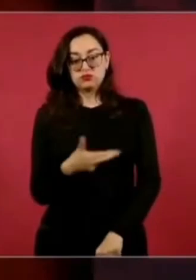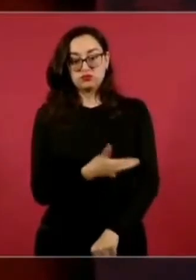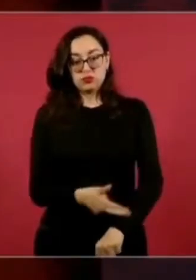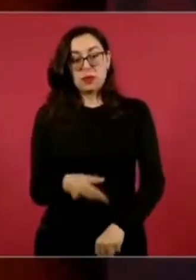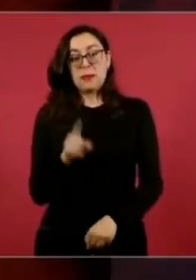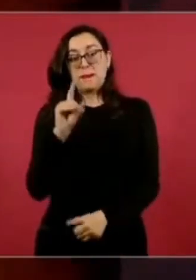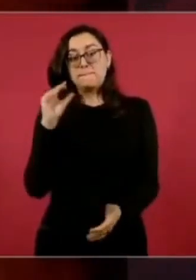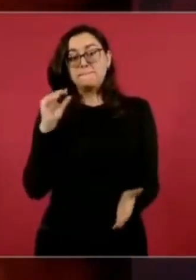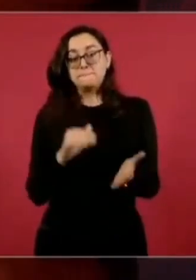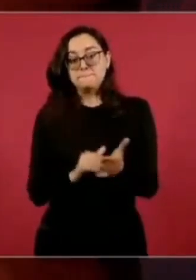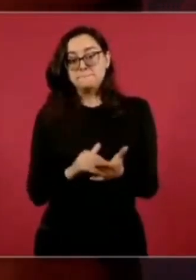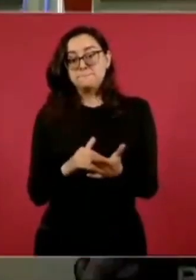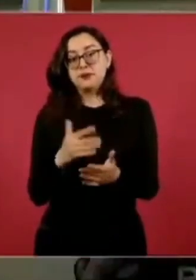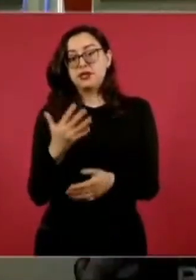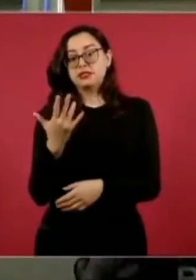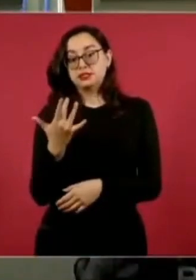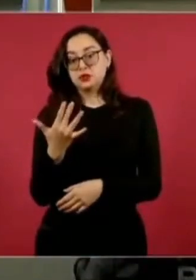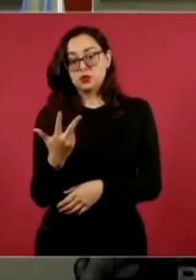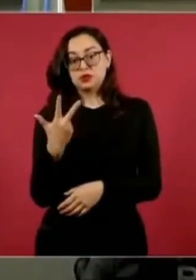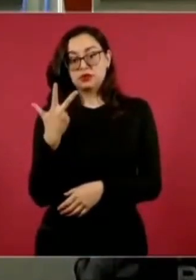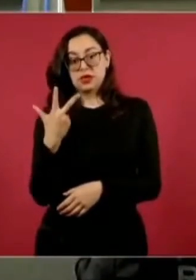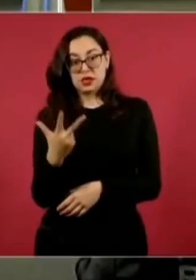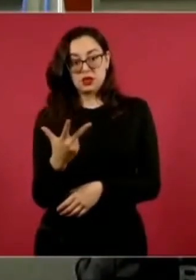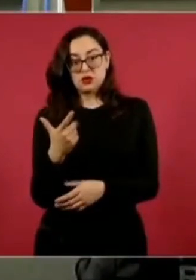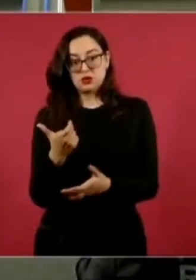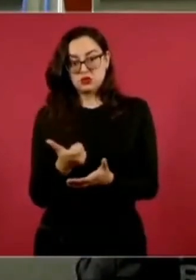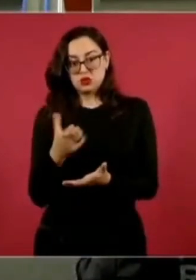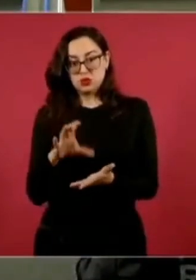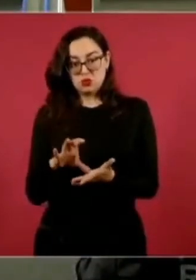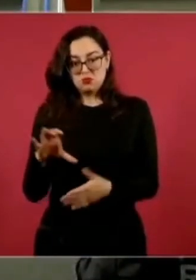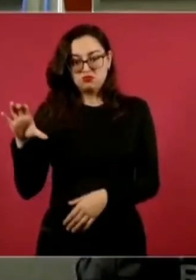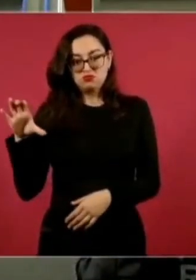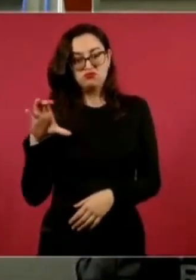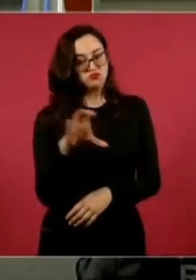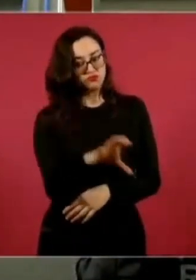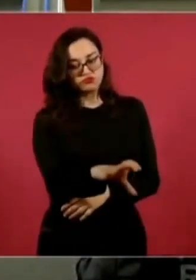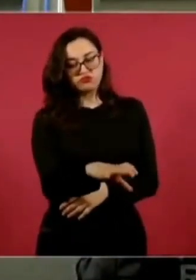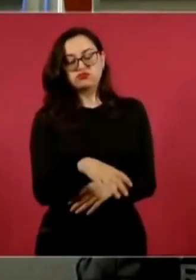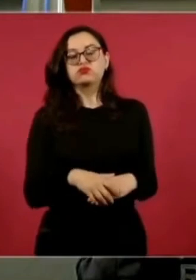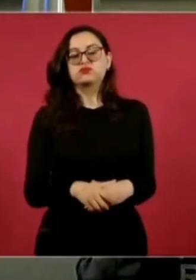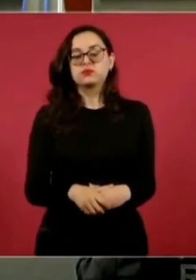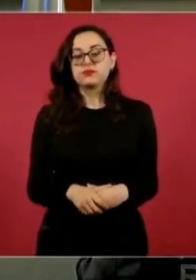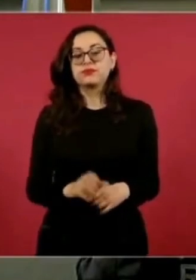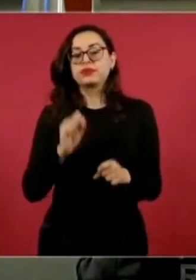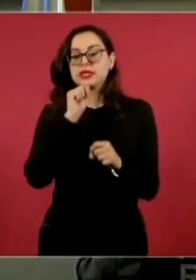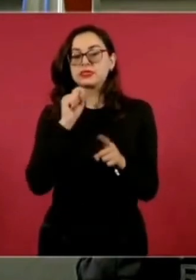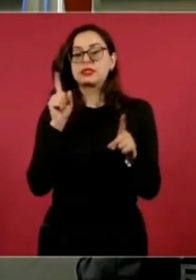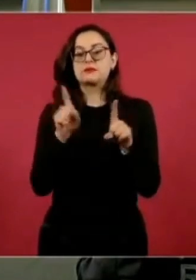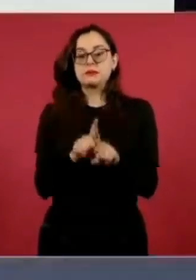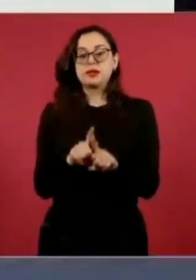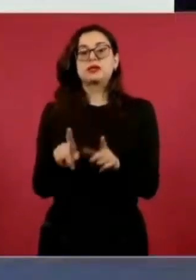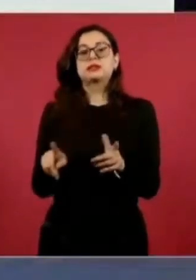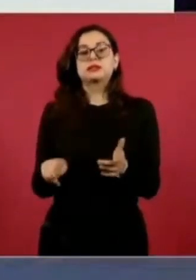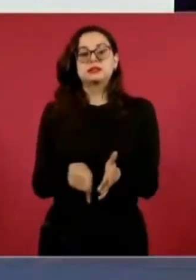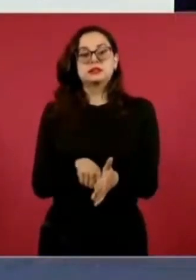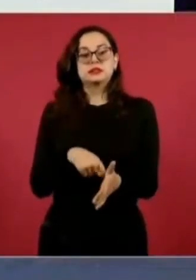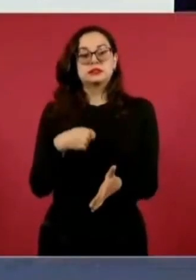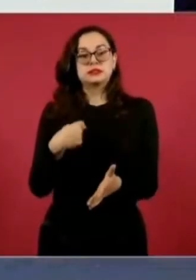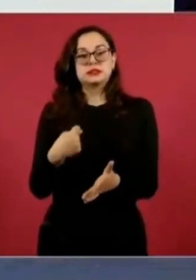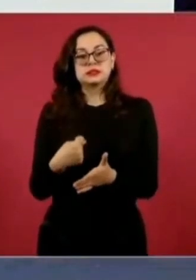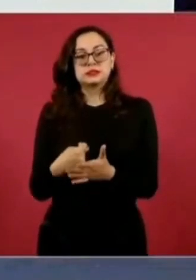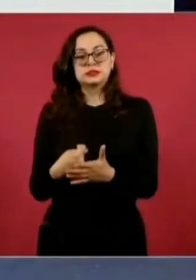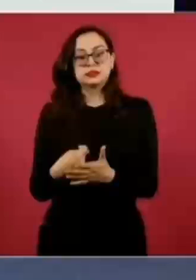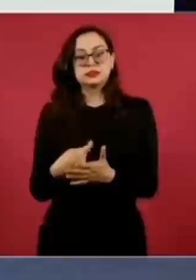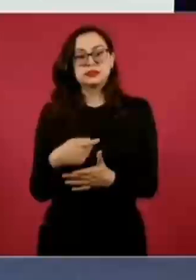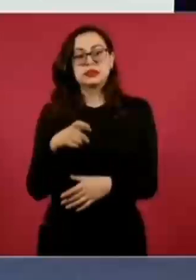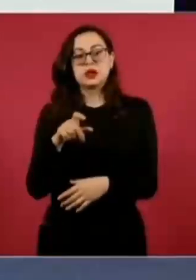158 recursos que han llegado a sus arcas y también en el caso de Tamaulipas lleva